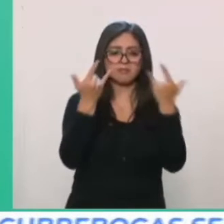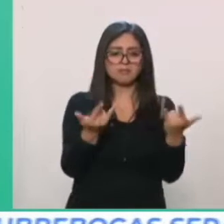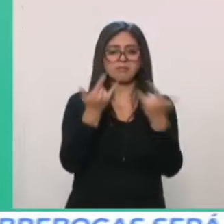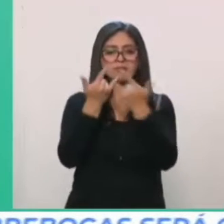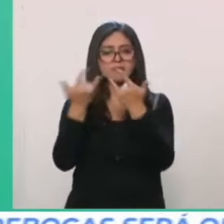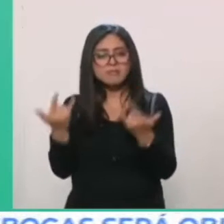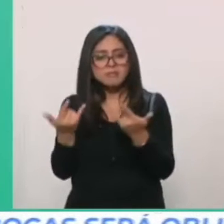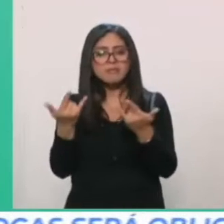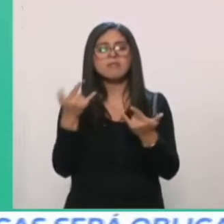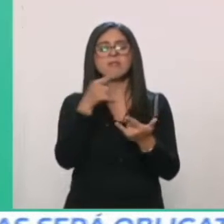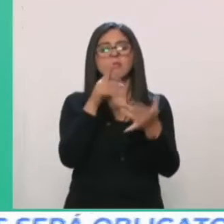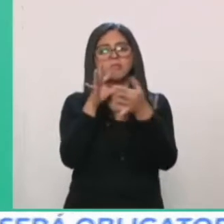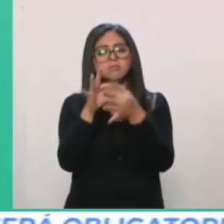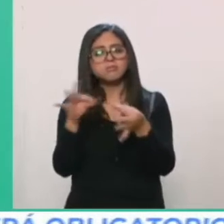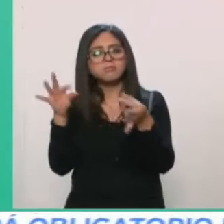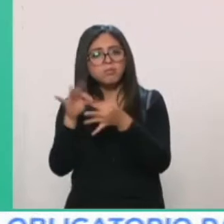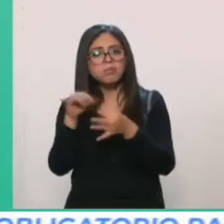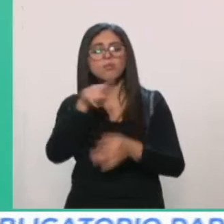pueden